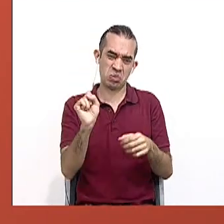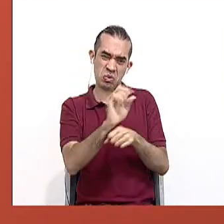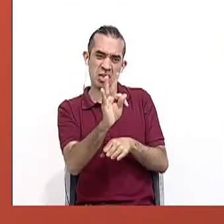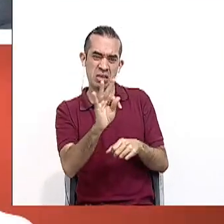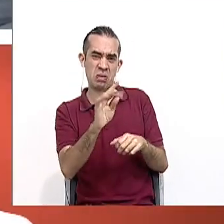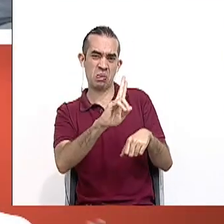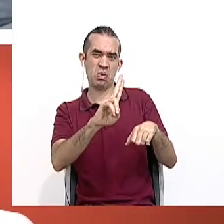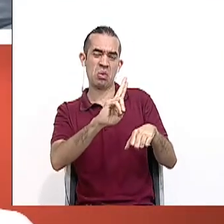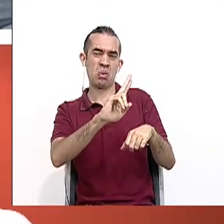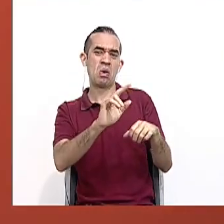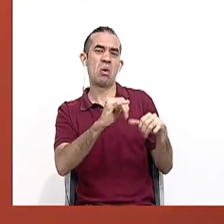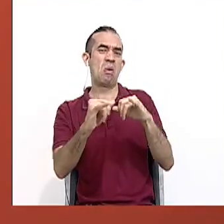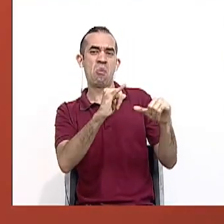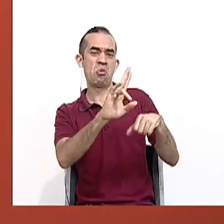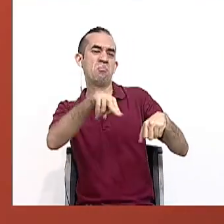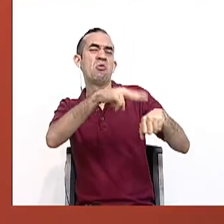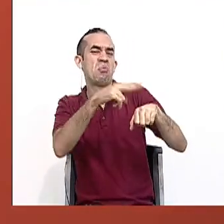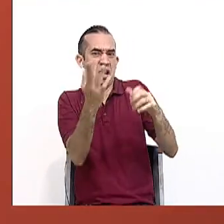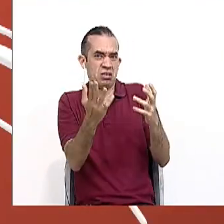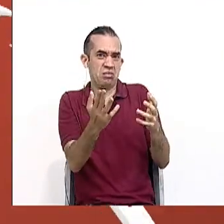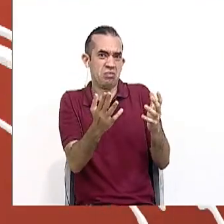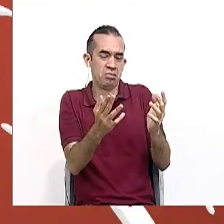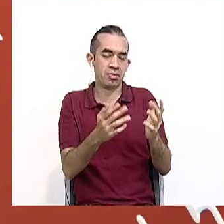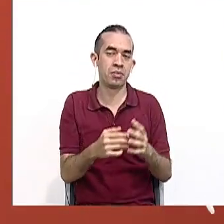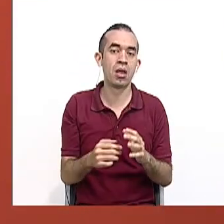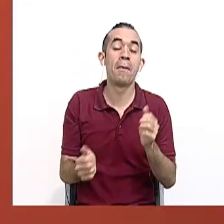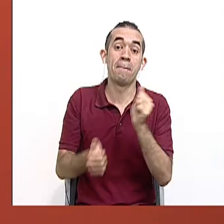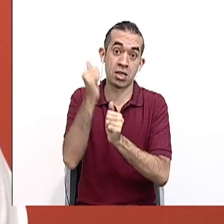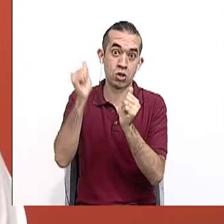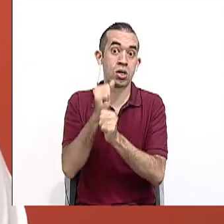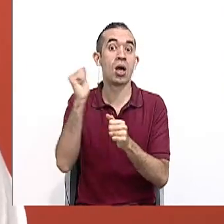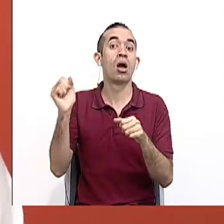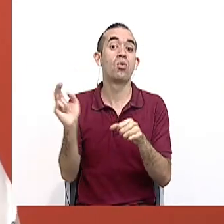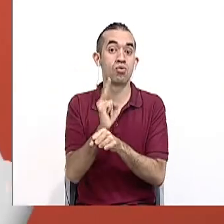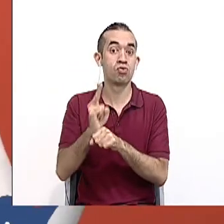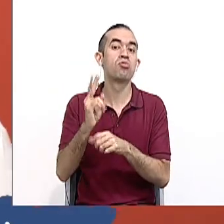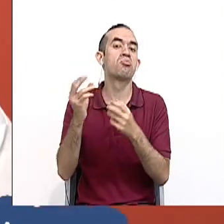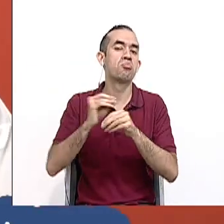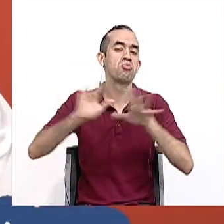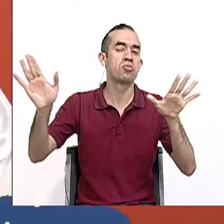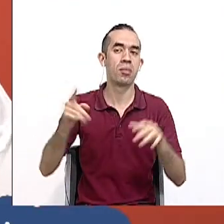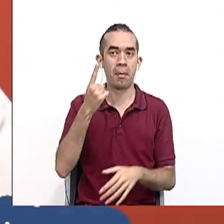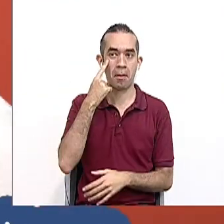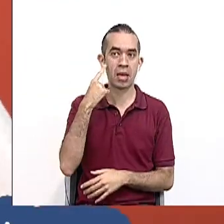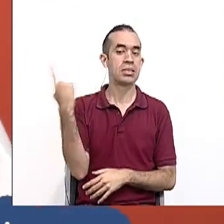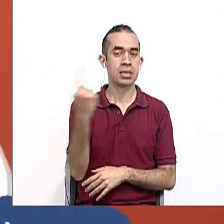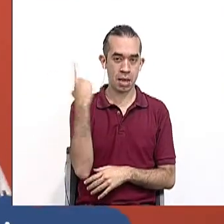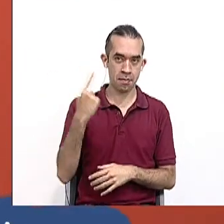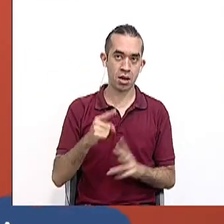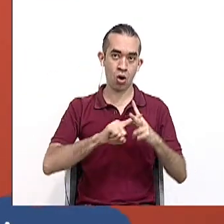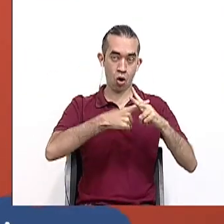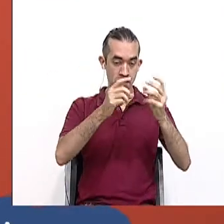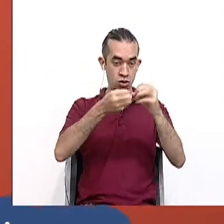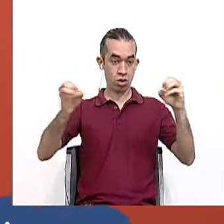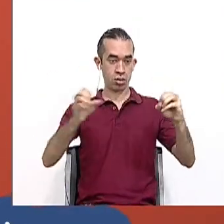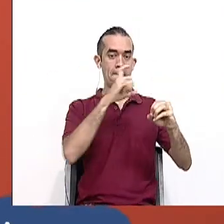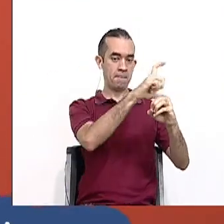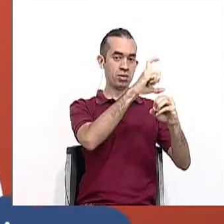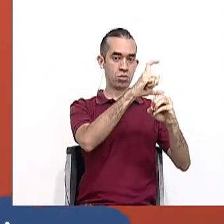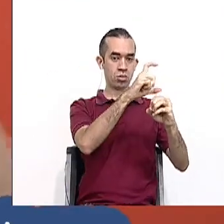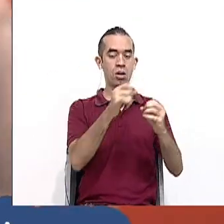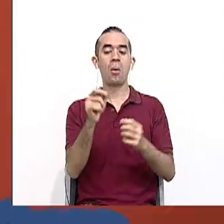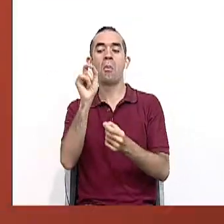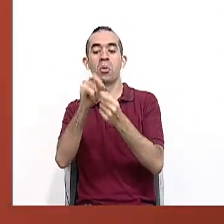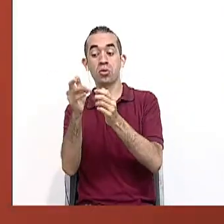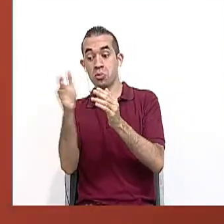común genérico. Por otra parte, son de uso más común las siguientes. Se escribe en mayúsculas siempre al comienzo de una oración o después